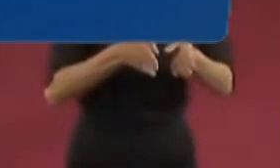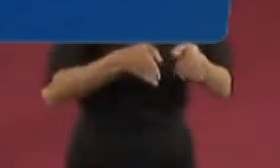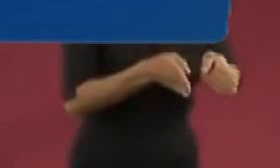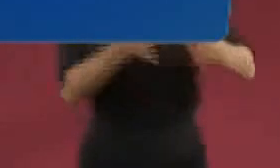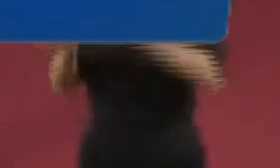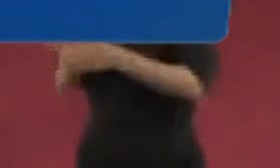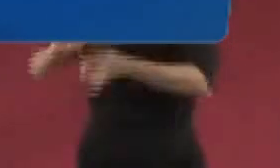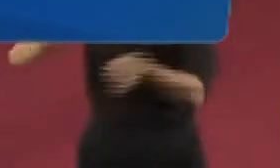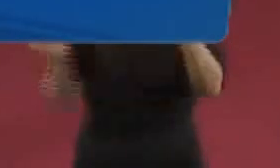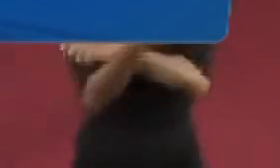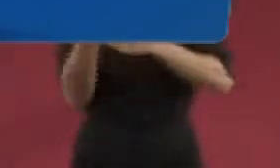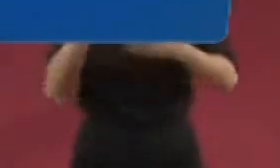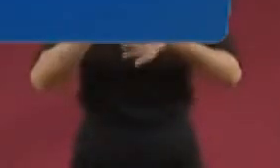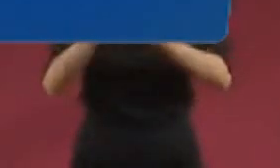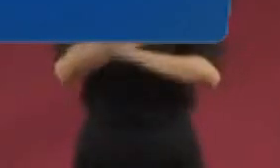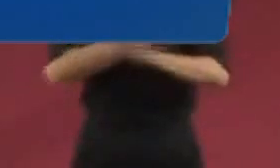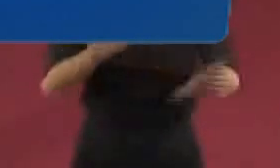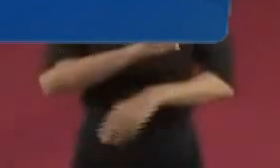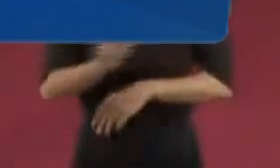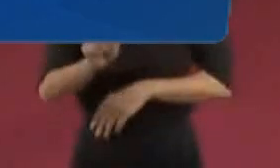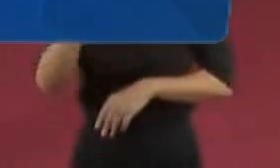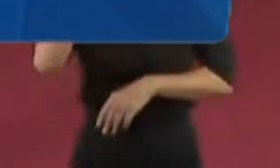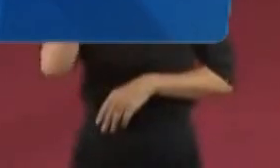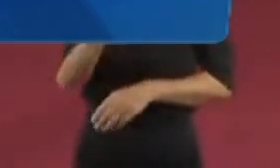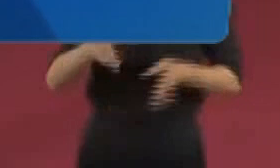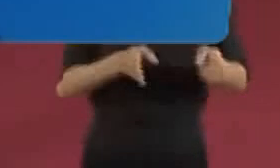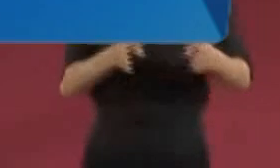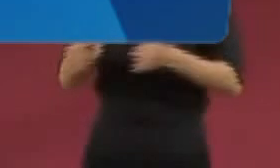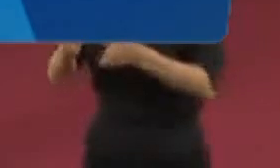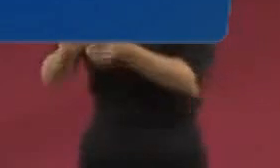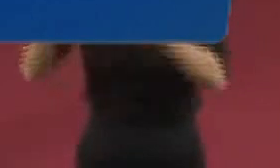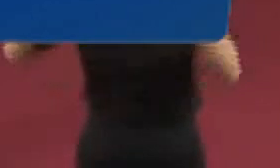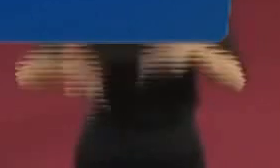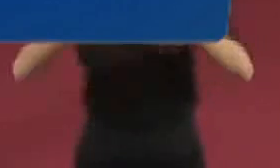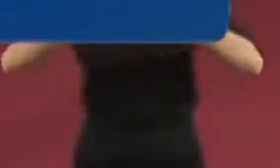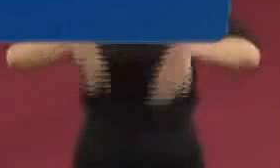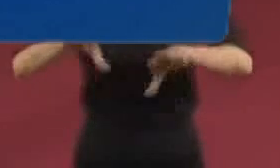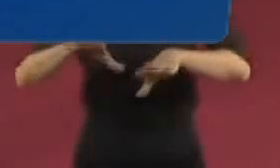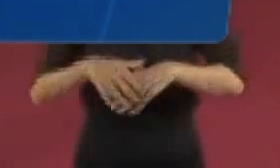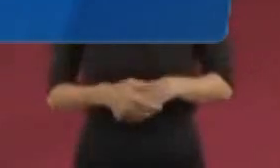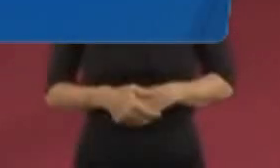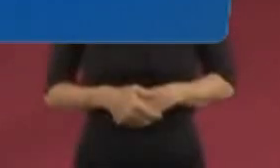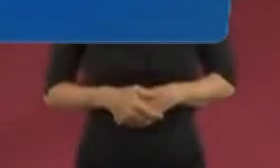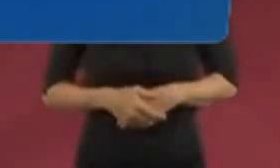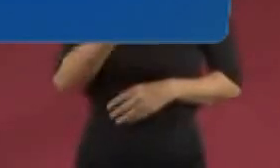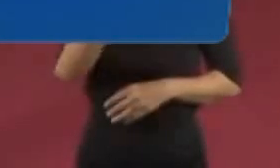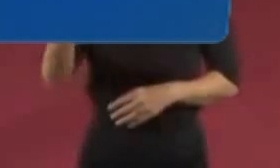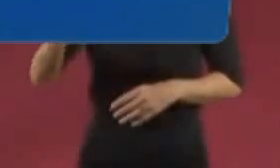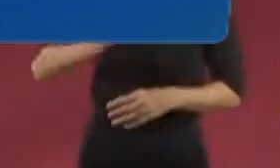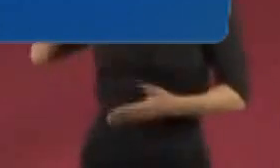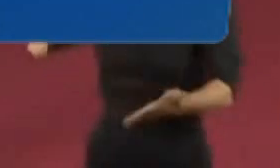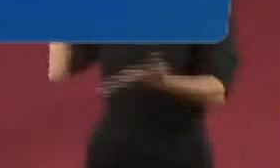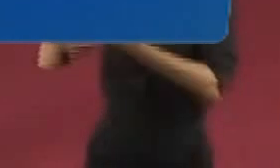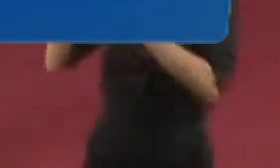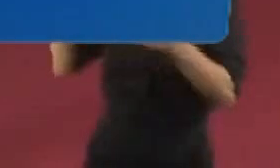el congreso y Y si vos me decís del 100% de los decretos queda un 20 un 30% que se validan y